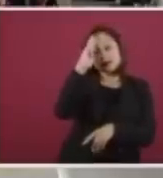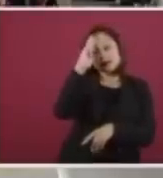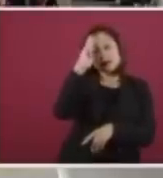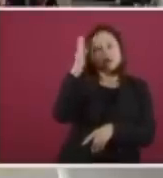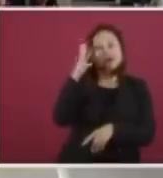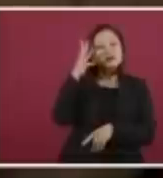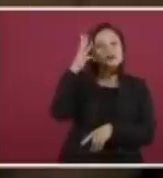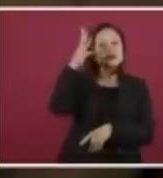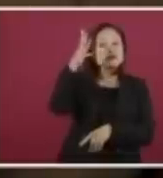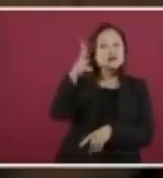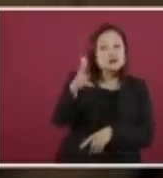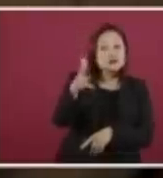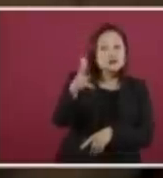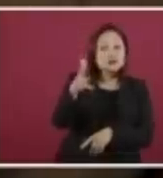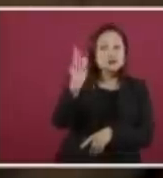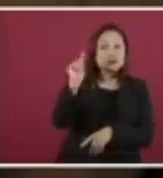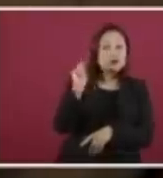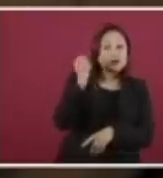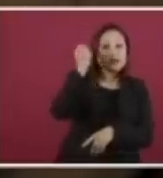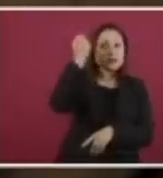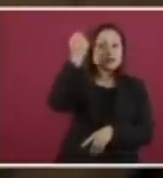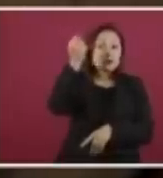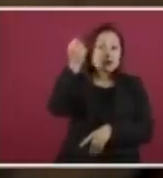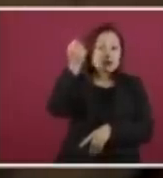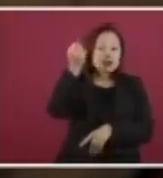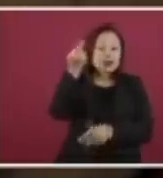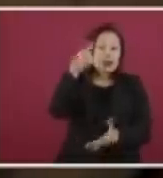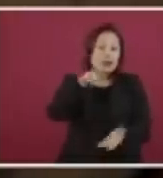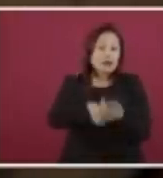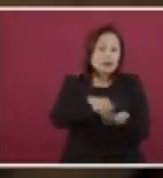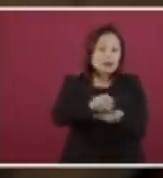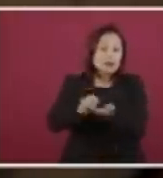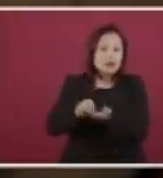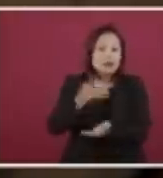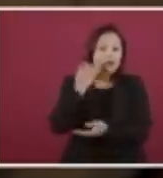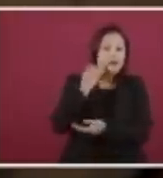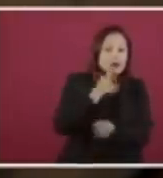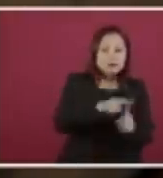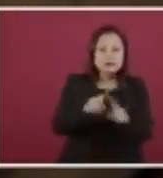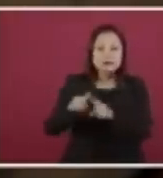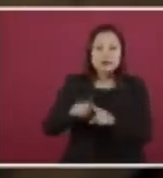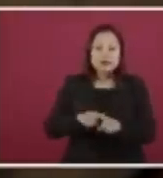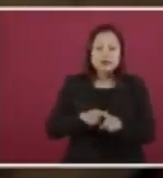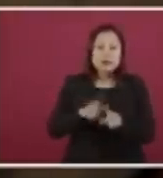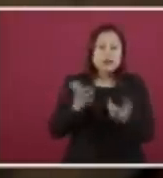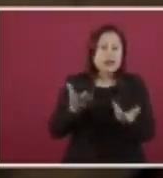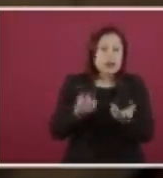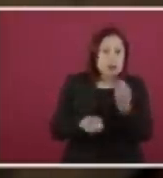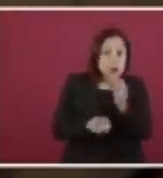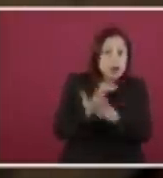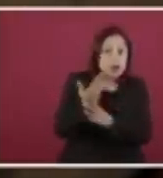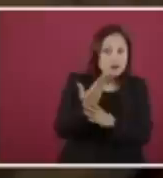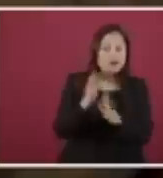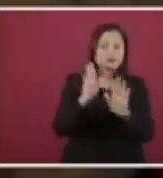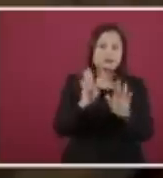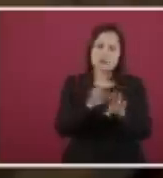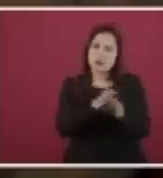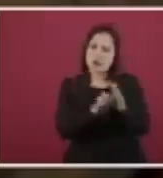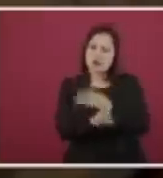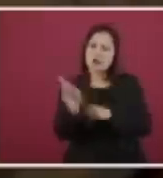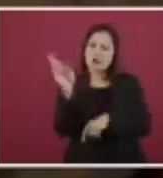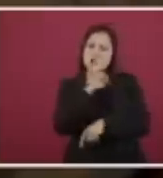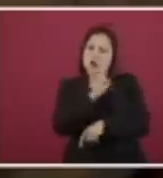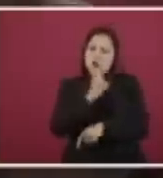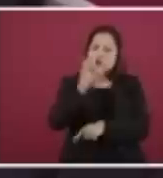a nuevas tecnologías dentro de las redes sociales? Por ejemplo, en Rusia se tienen sus propias redes sociales, en